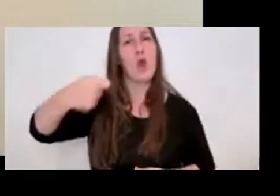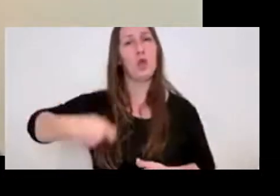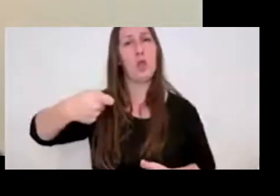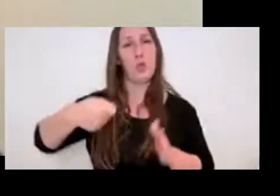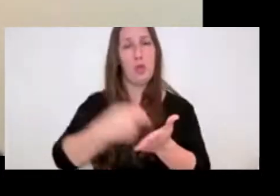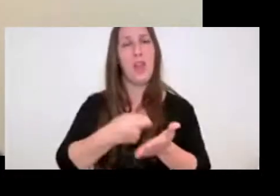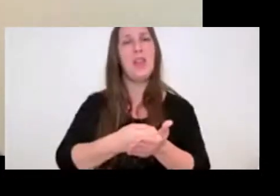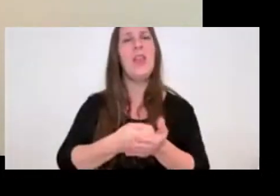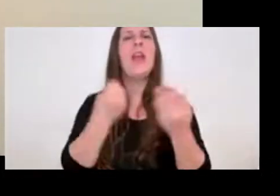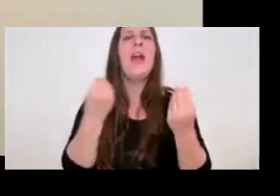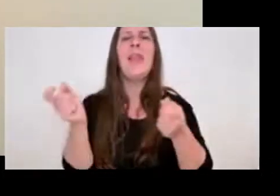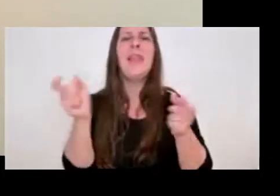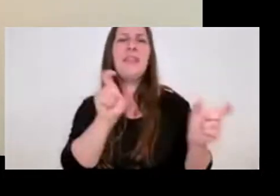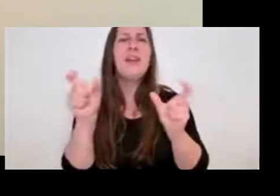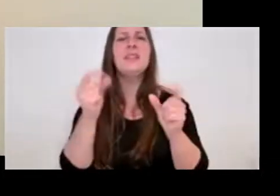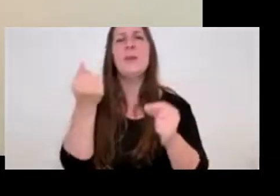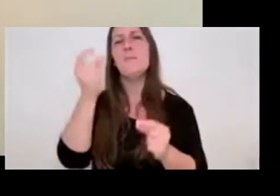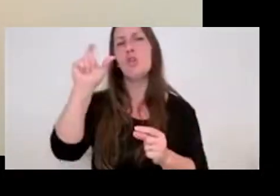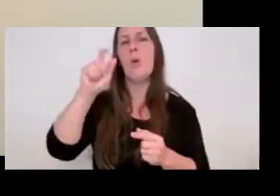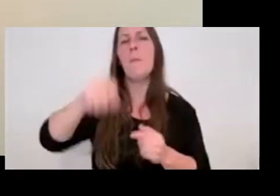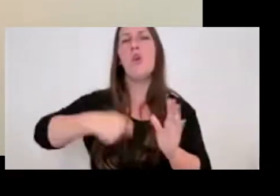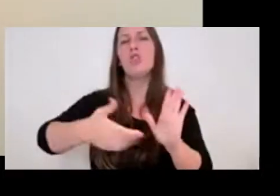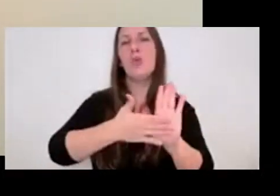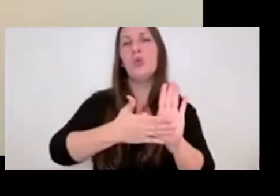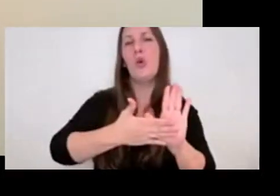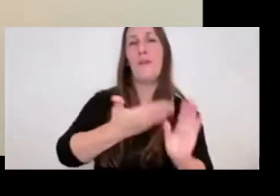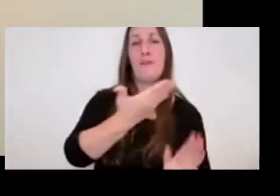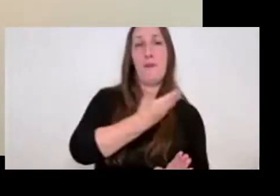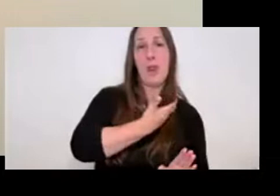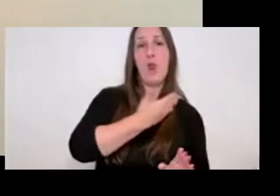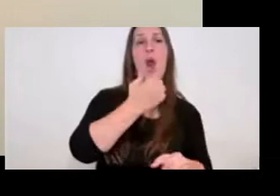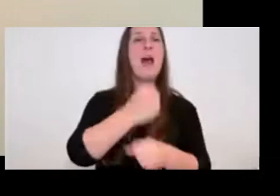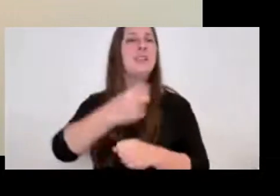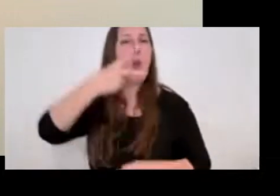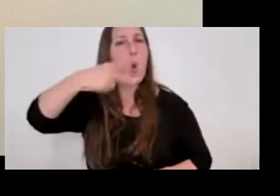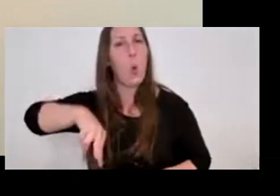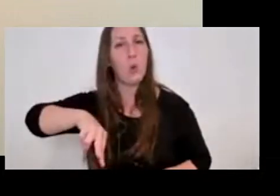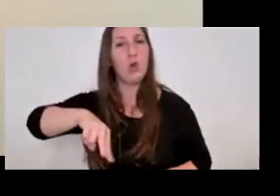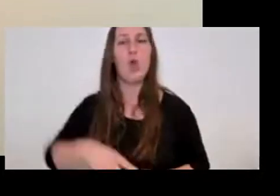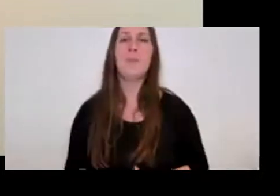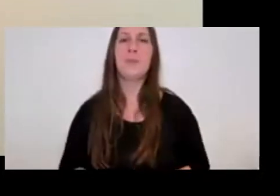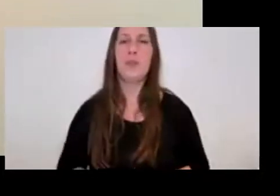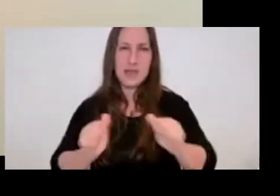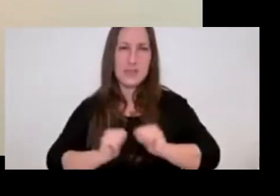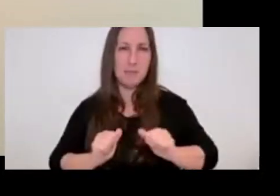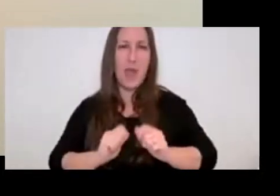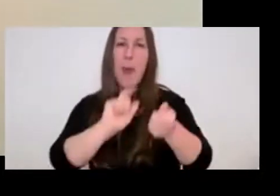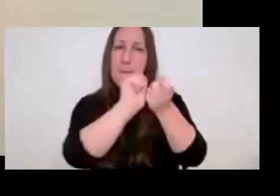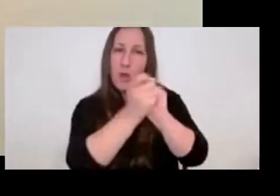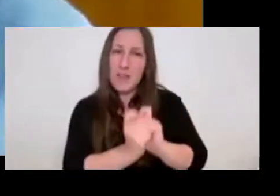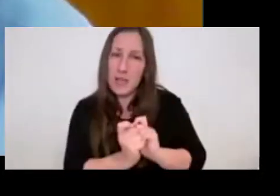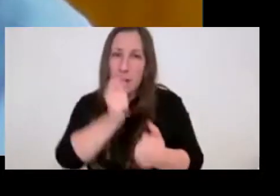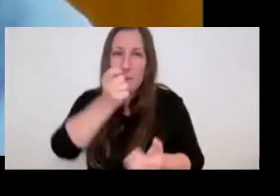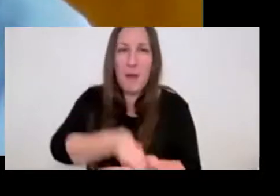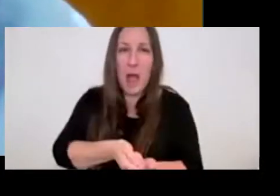las diferencias de los montos del monotributo de febrero a junio? ¿Que esperen a que salgan las modificaciones?